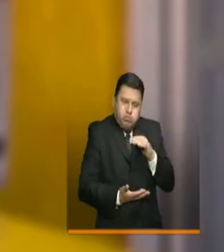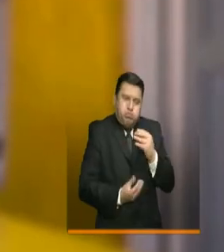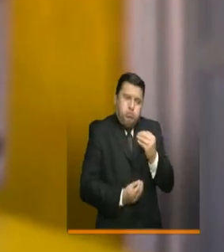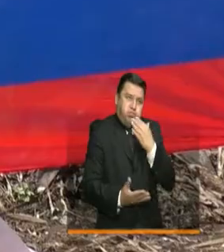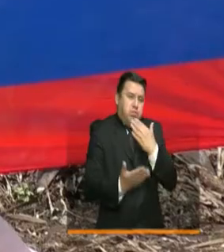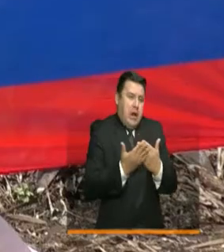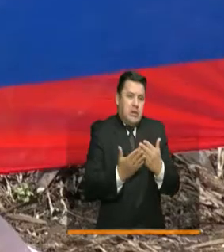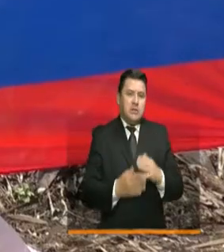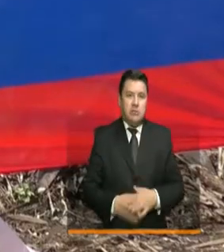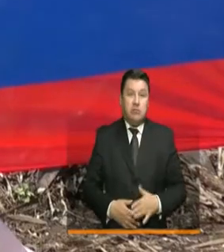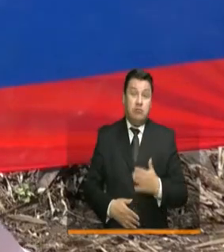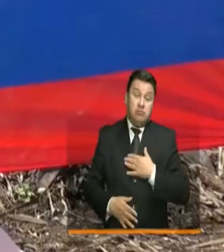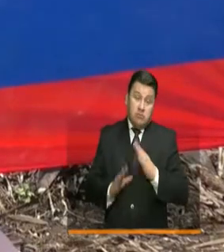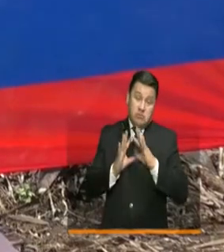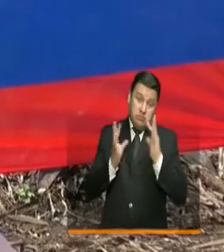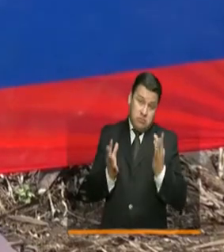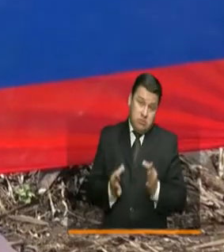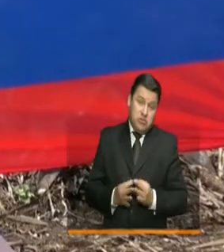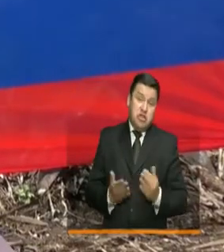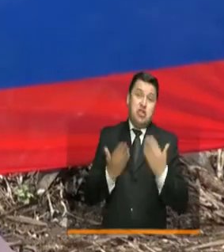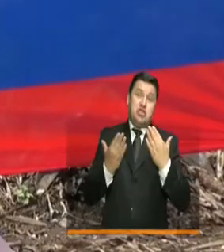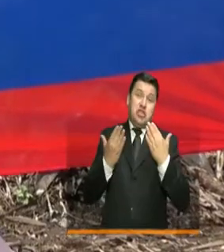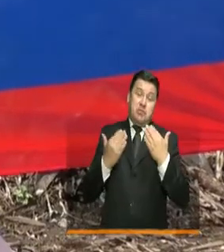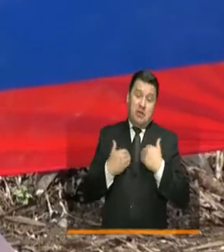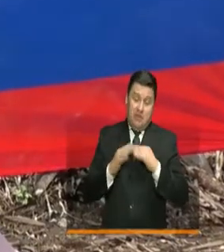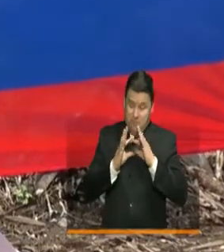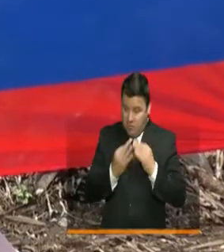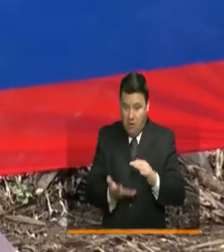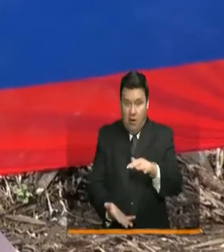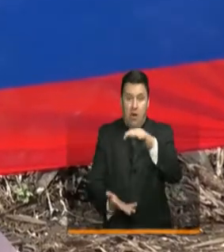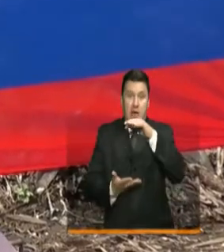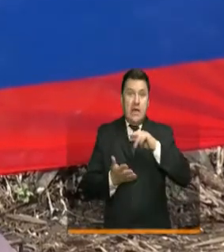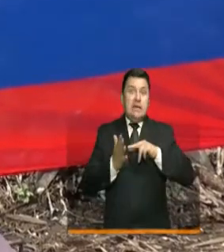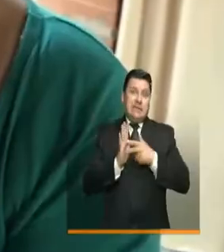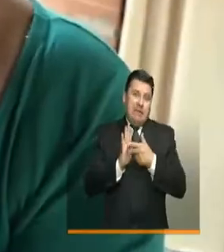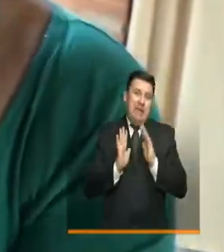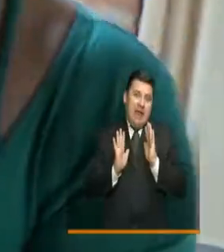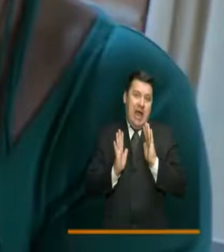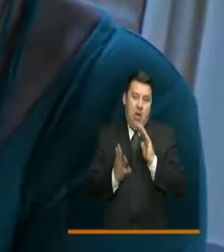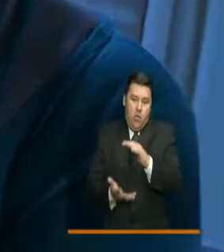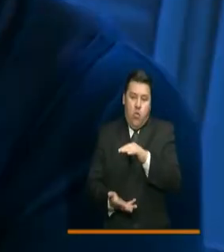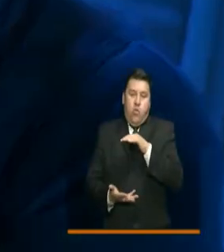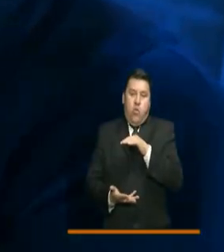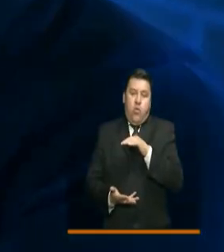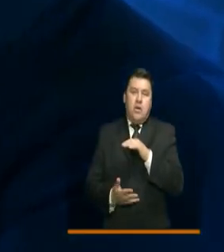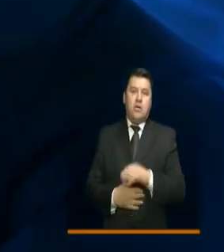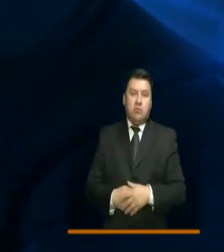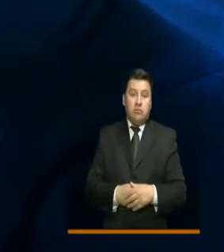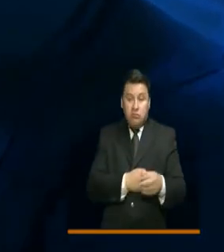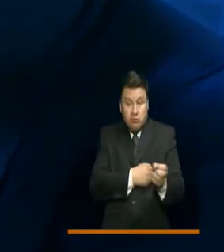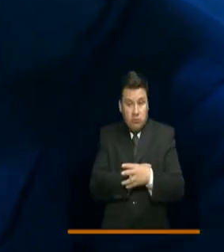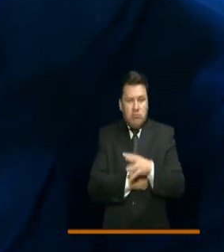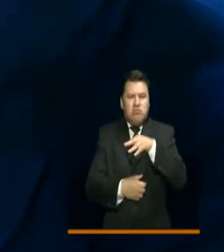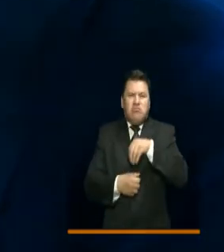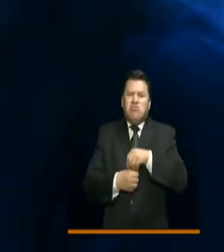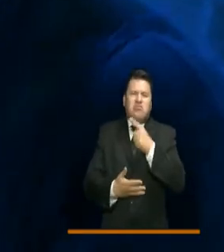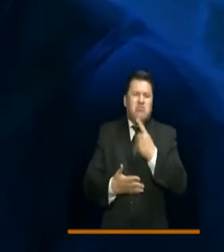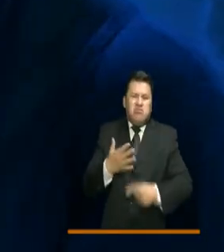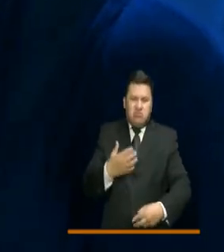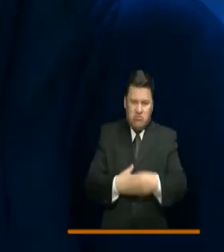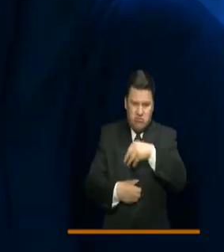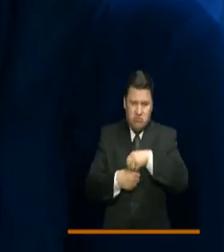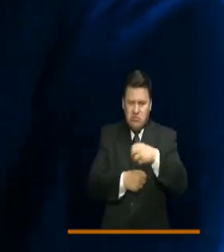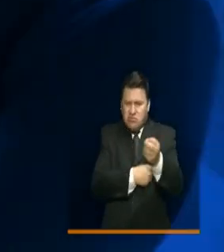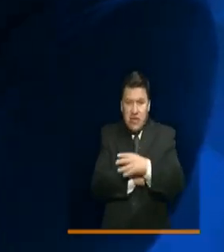muchas gracias. A nuestra familia va a ser un beneficio significativo. Los mercados contienen los productos básicos